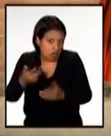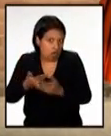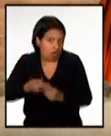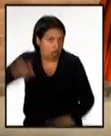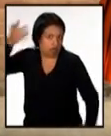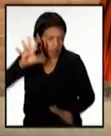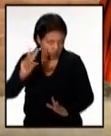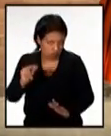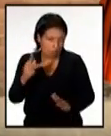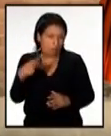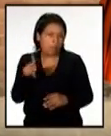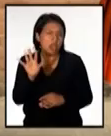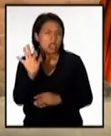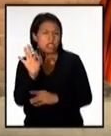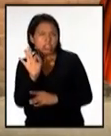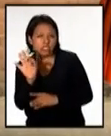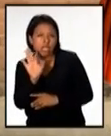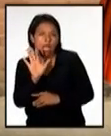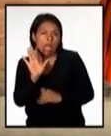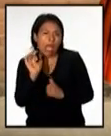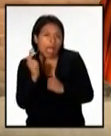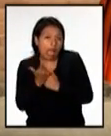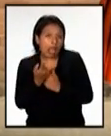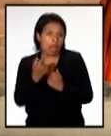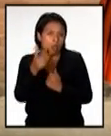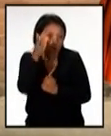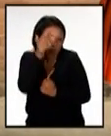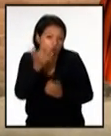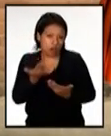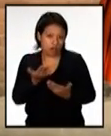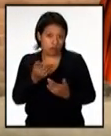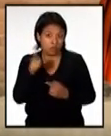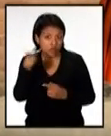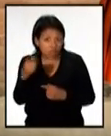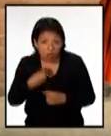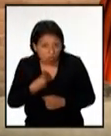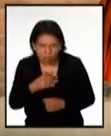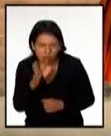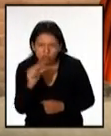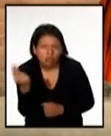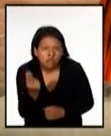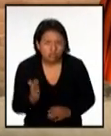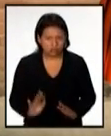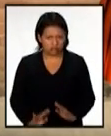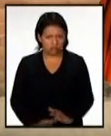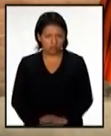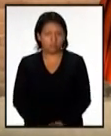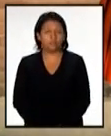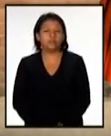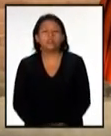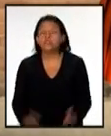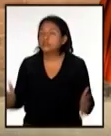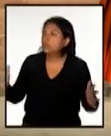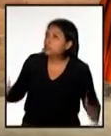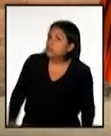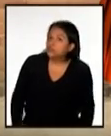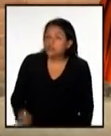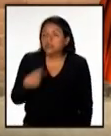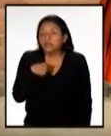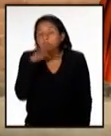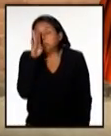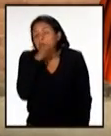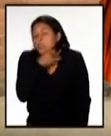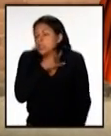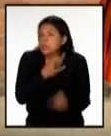grandes, pero que podemos hacer negocio, porque ustedes no tienen por qué soportarlos. ¡Ay, qué desgraciado